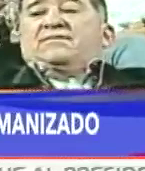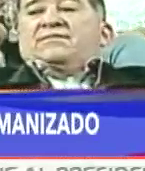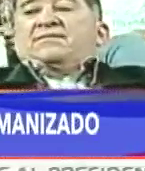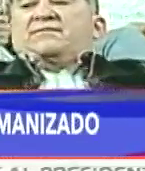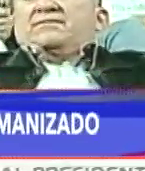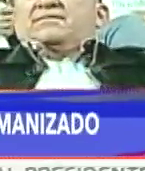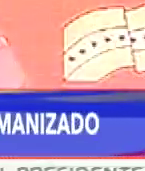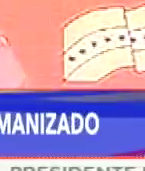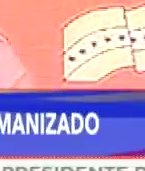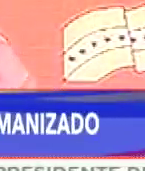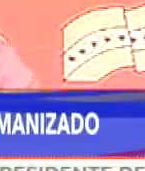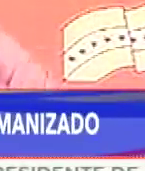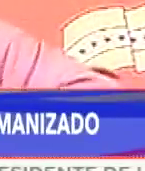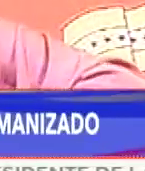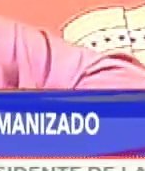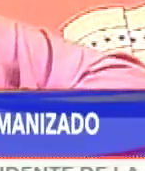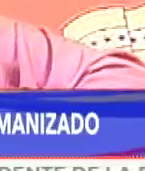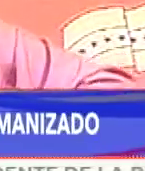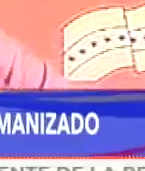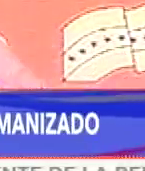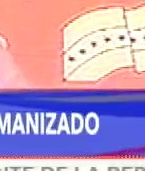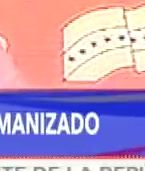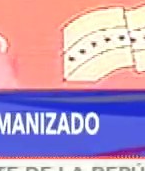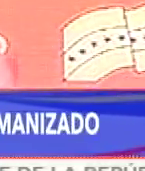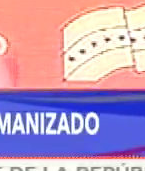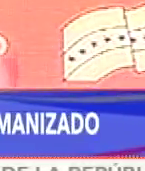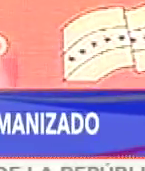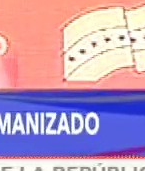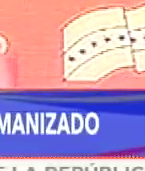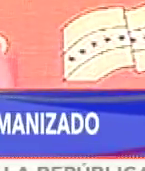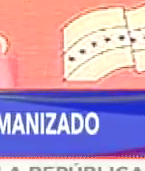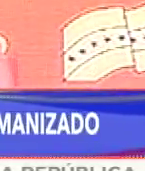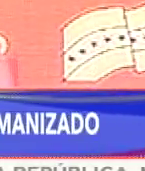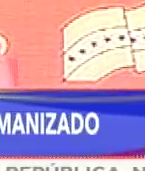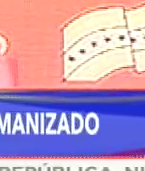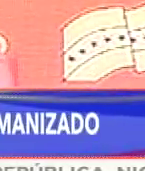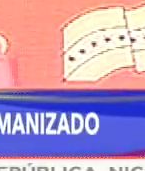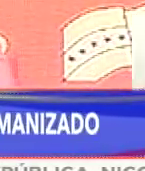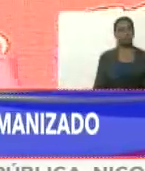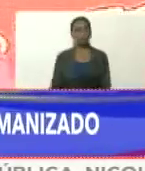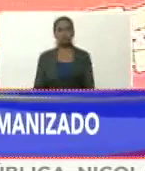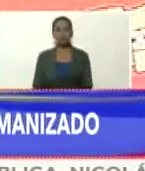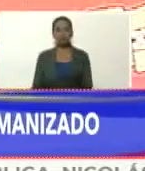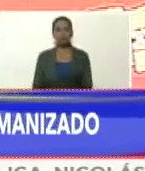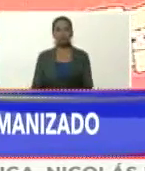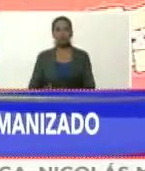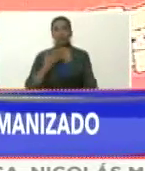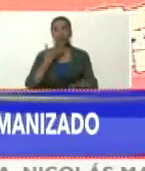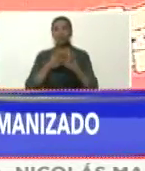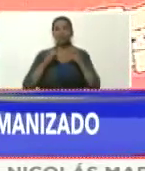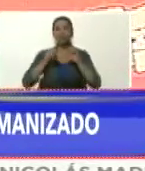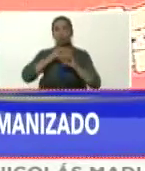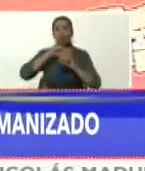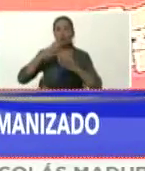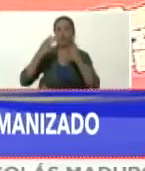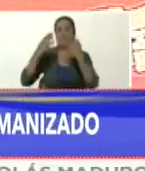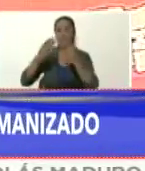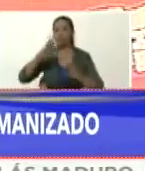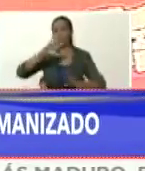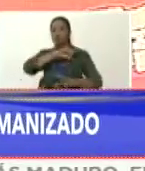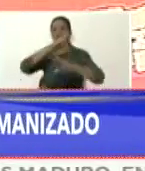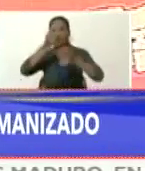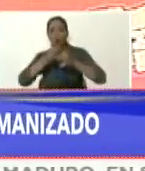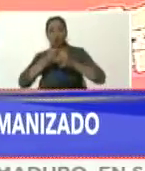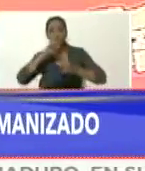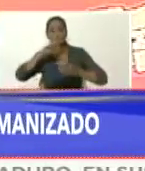Amén, amén, amén. Gracias, María León. Y la constituyente tomar en sus manos, con todo su poder,